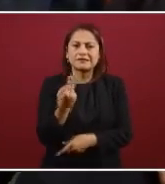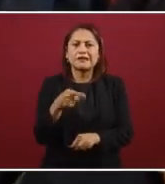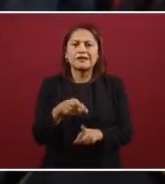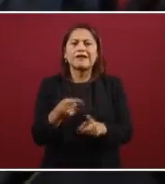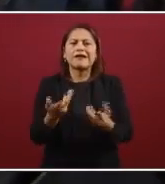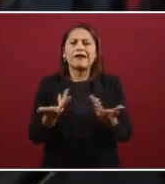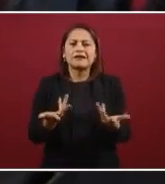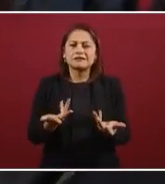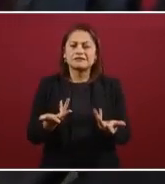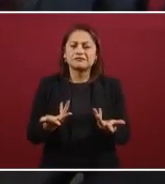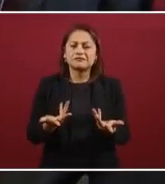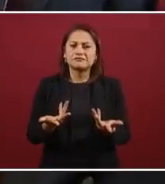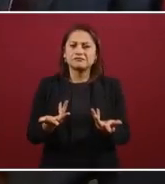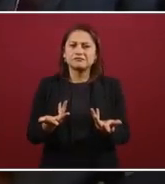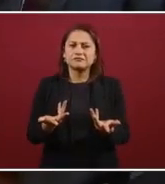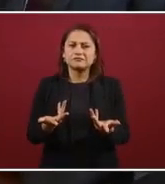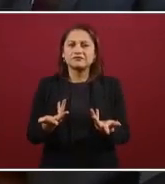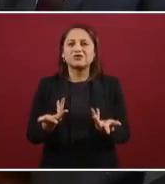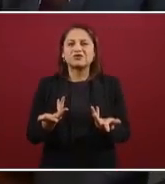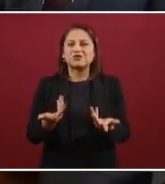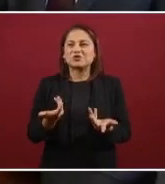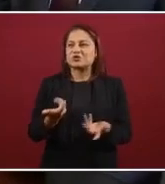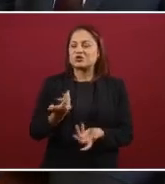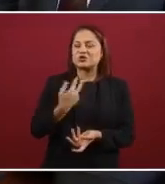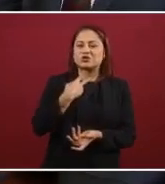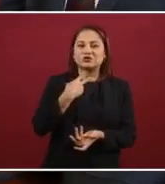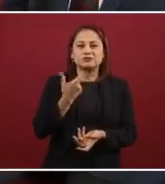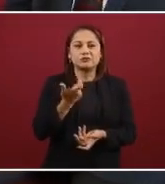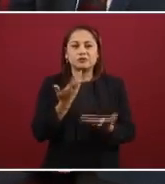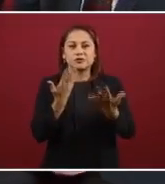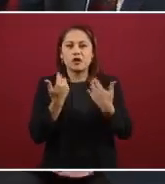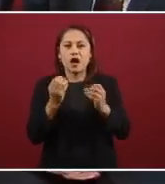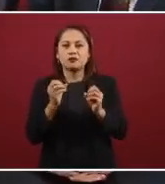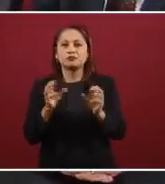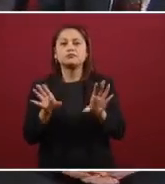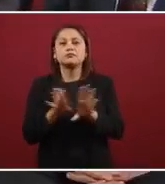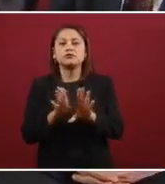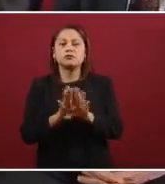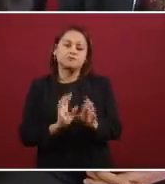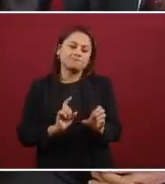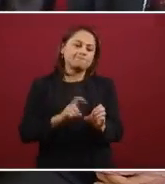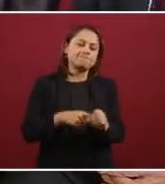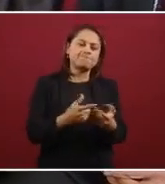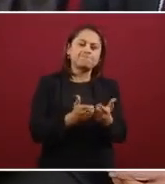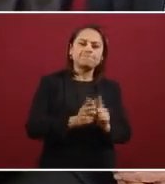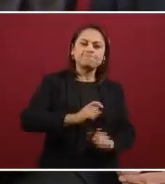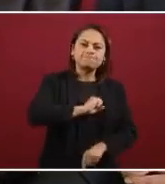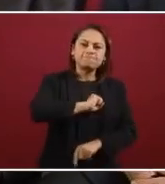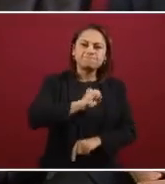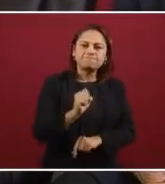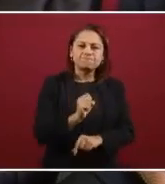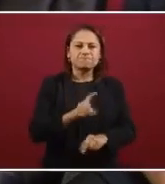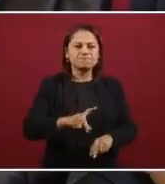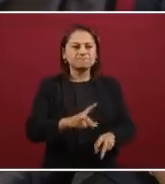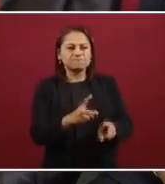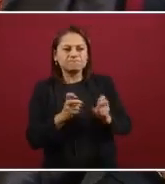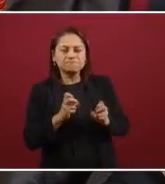dedicarse a actividades ilícitas. Entonces, tenemos que